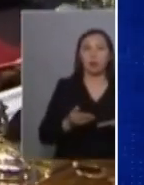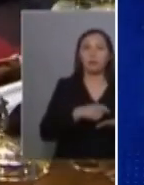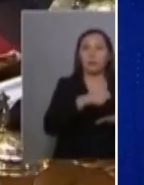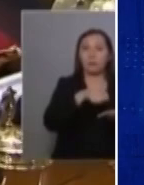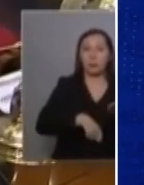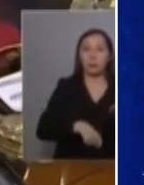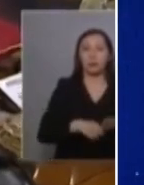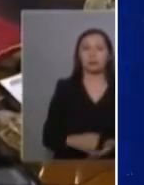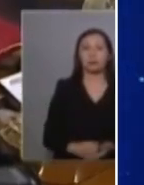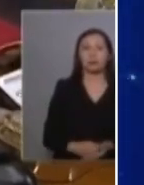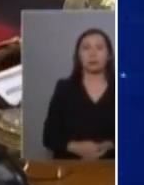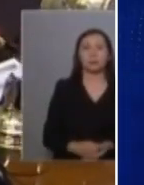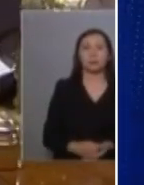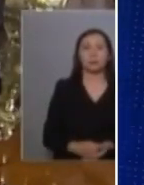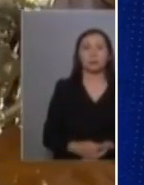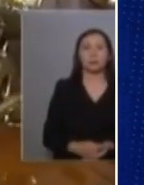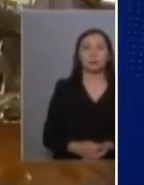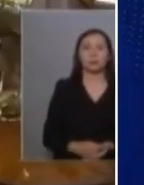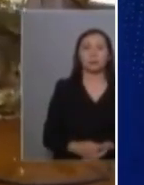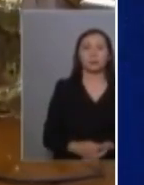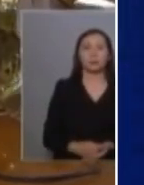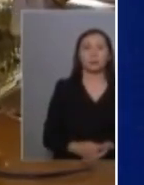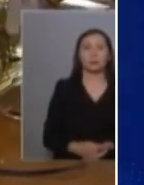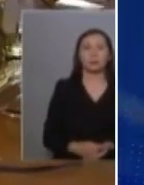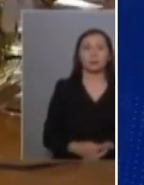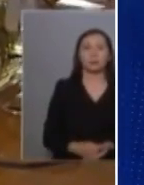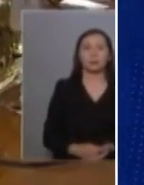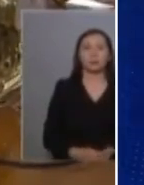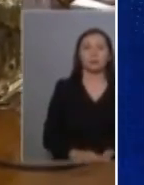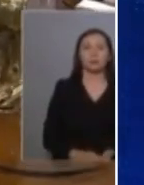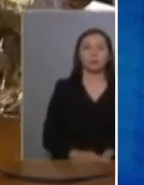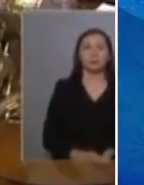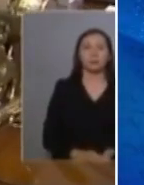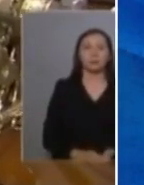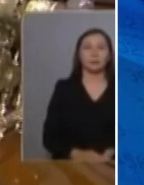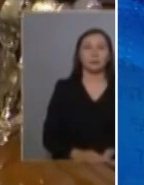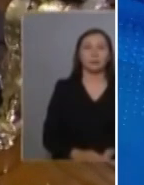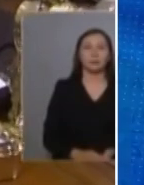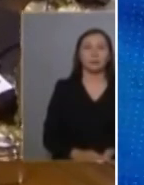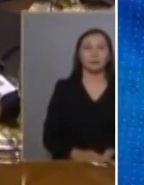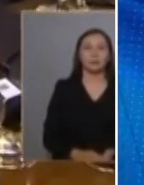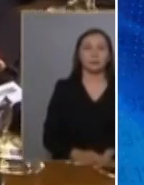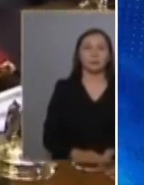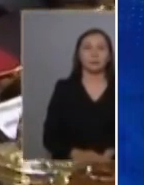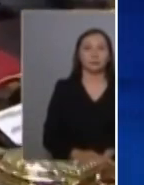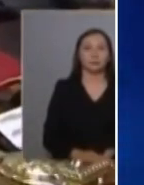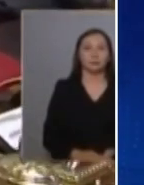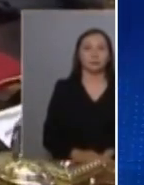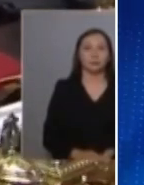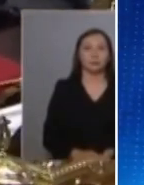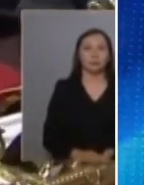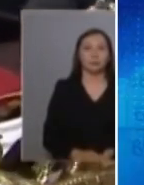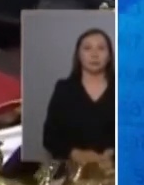Magna recién redactada, vuelva a haber un rechazo en las urnas y quede Chile atrapado en una suerte